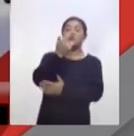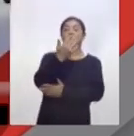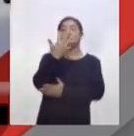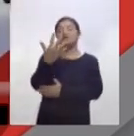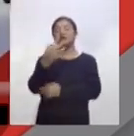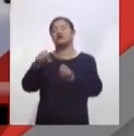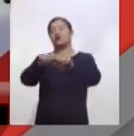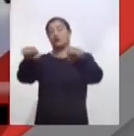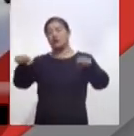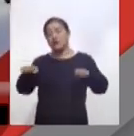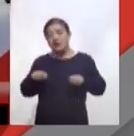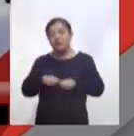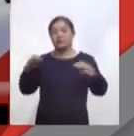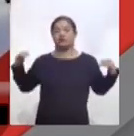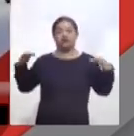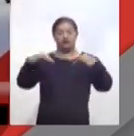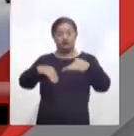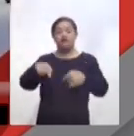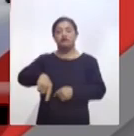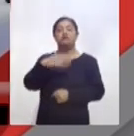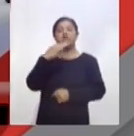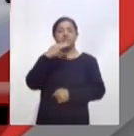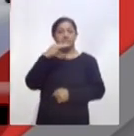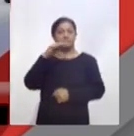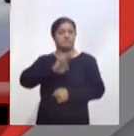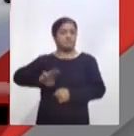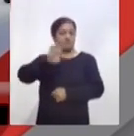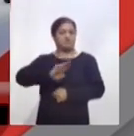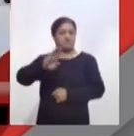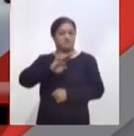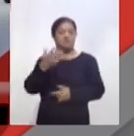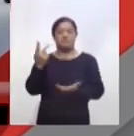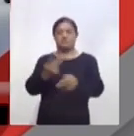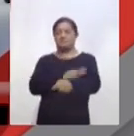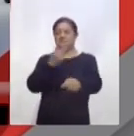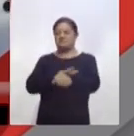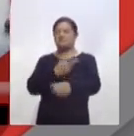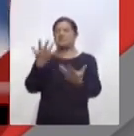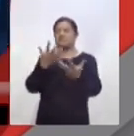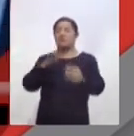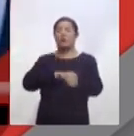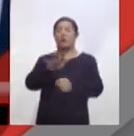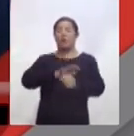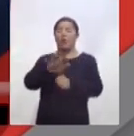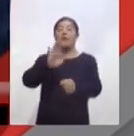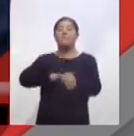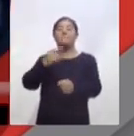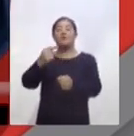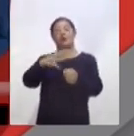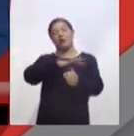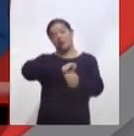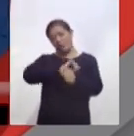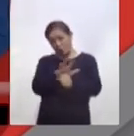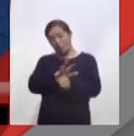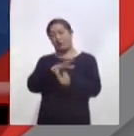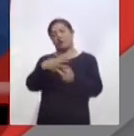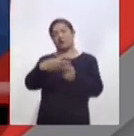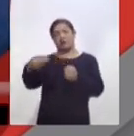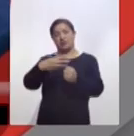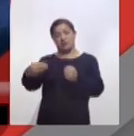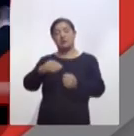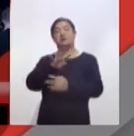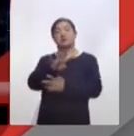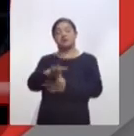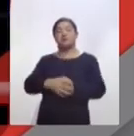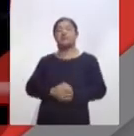conforman para debatir este miércoles los pasos a seguir en las competencias afectadas por la pandemia del COVID-19. El presidente de la UEFA,